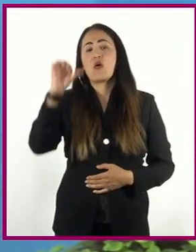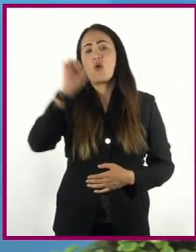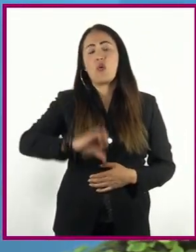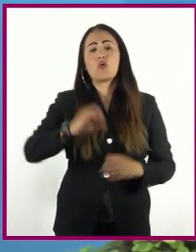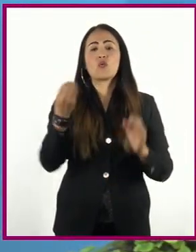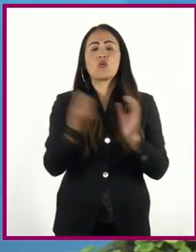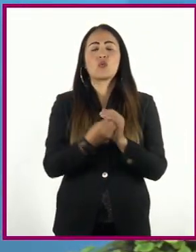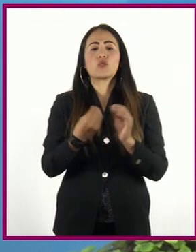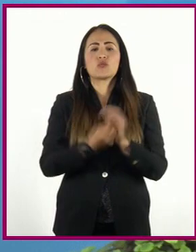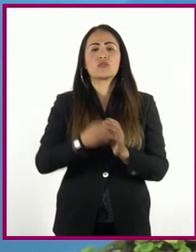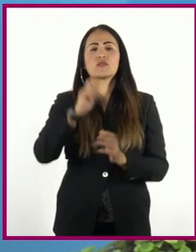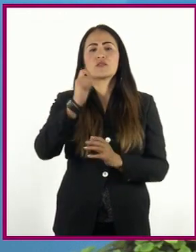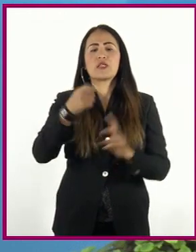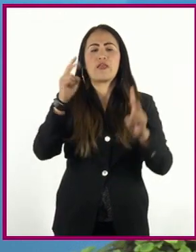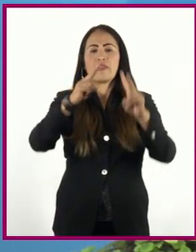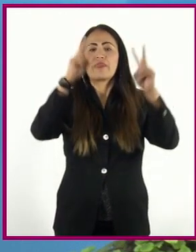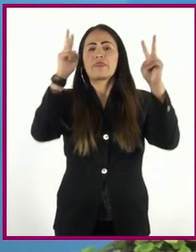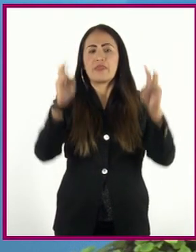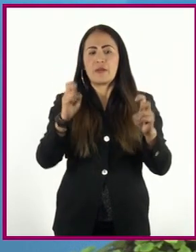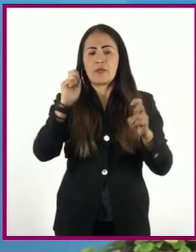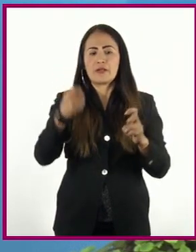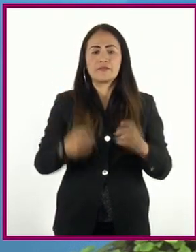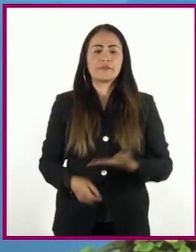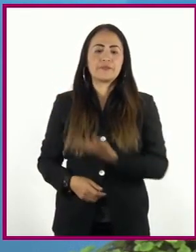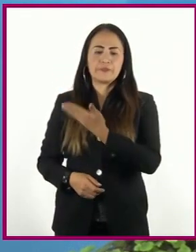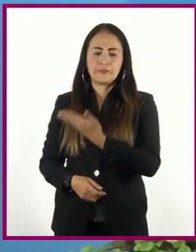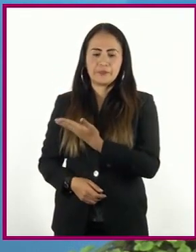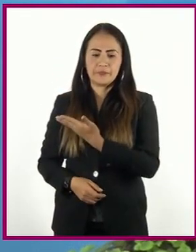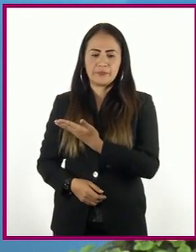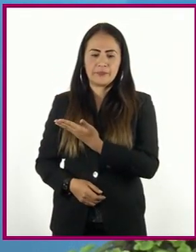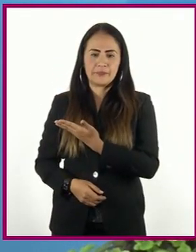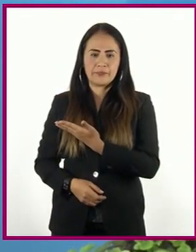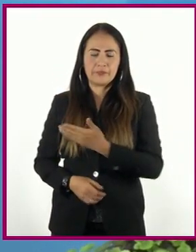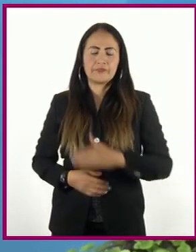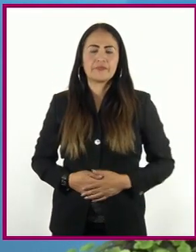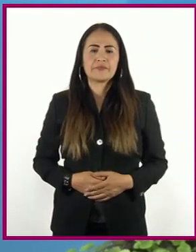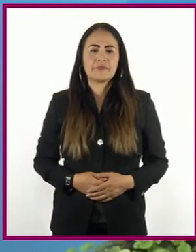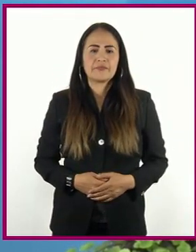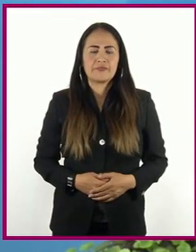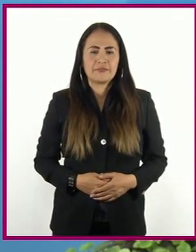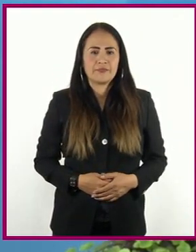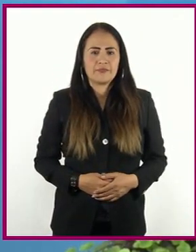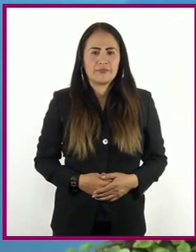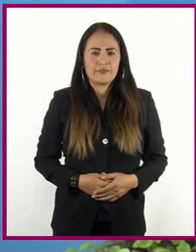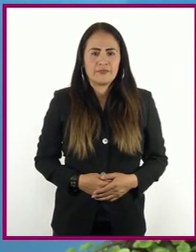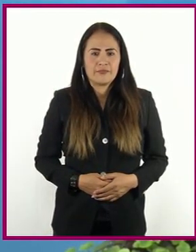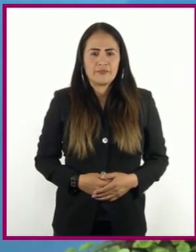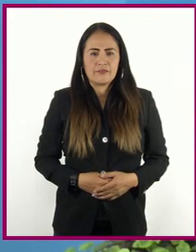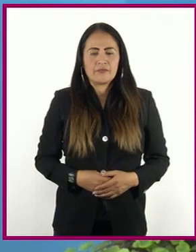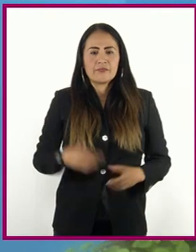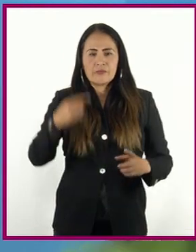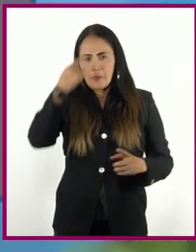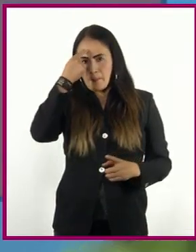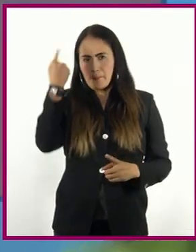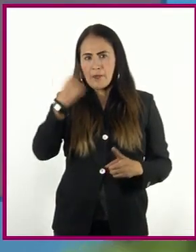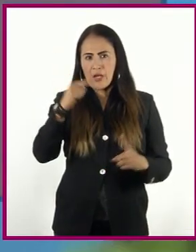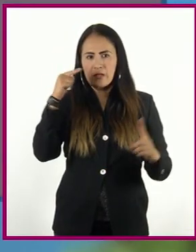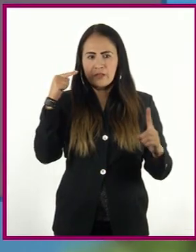hoy abordaremos un tema titulado La herencia cultural del virreinato. El propósito